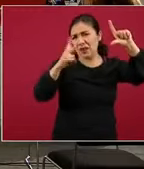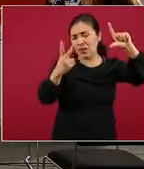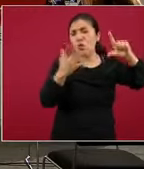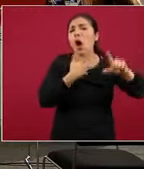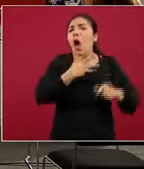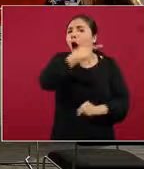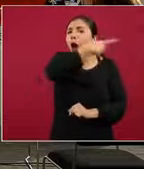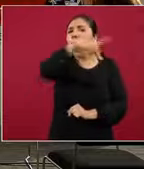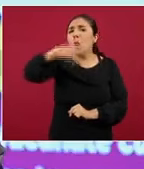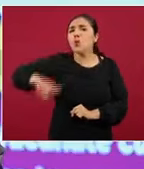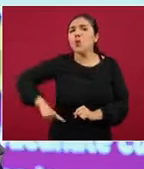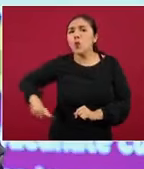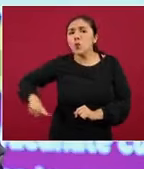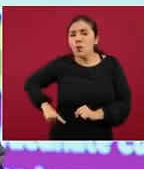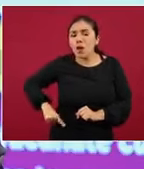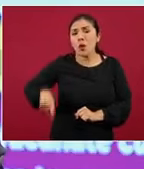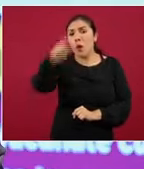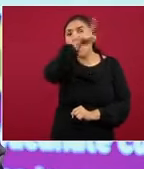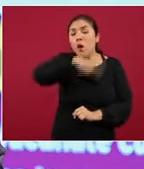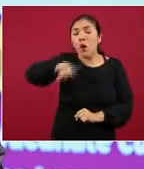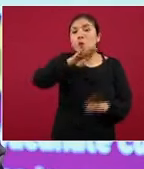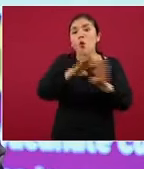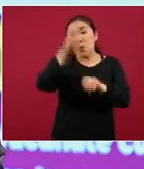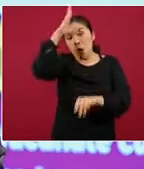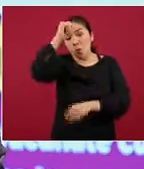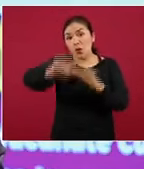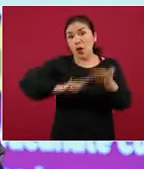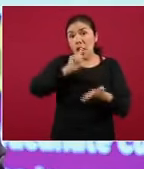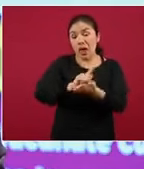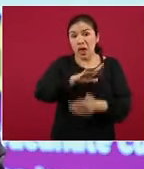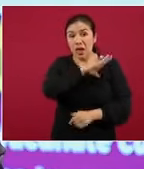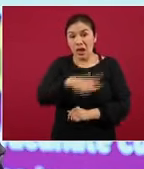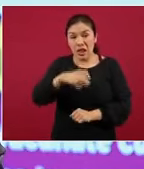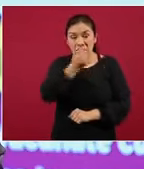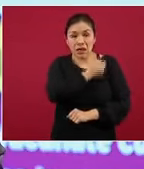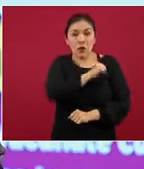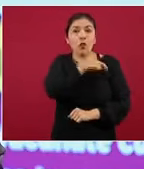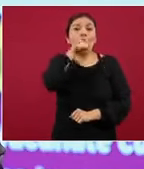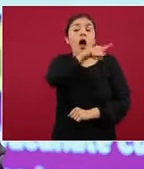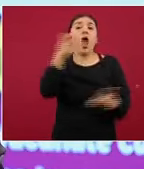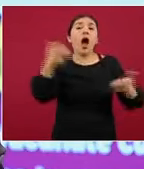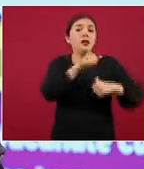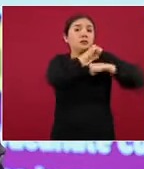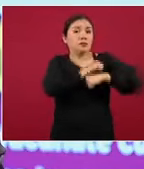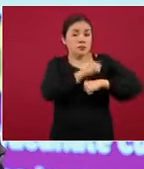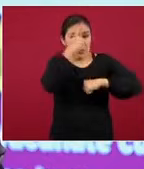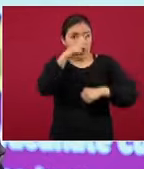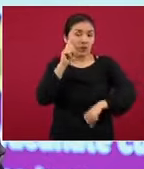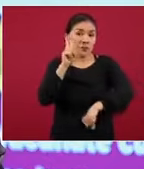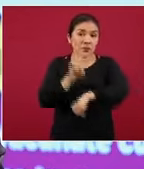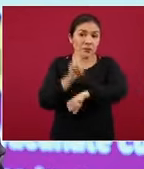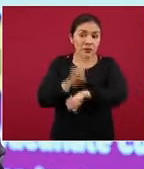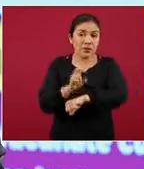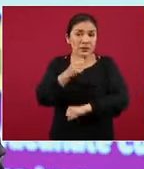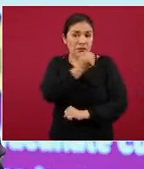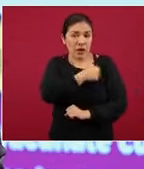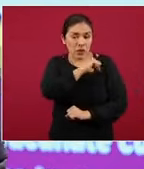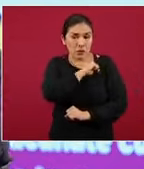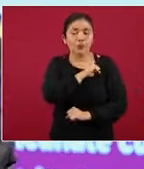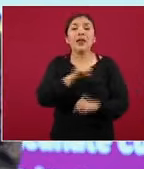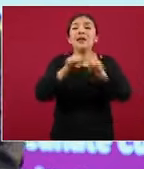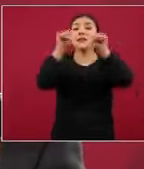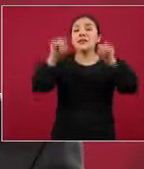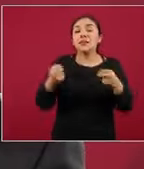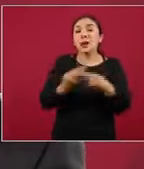tienen gobiernos, y esos gobiernos, de acuerdo a la Ley General de Salud, son autoridades sanitarias. El Sistema Nacional de Vigilancia